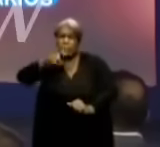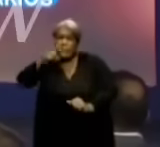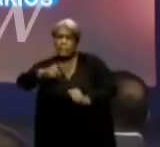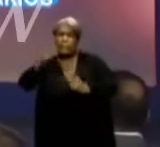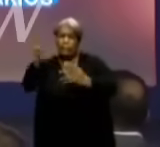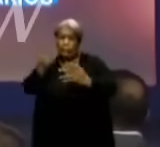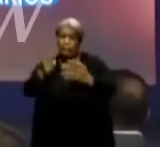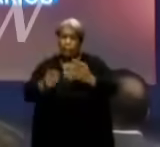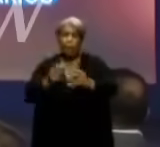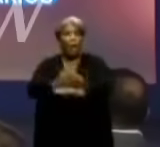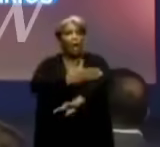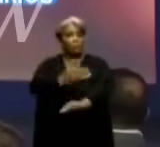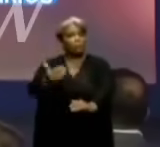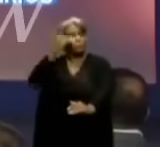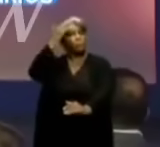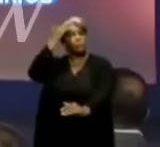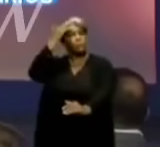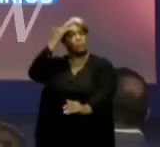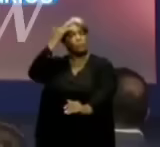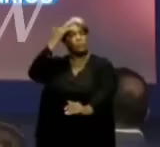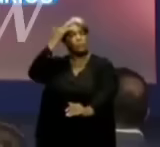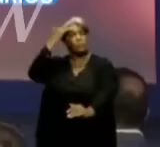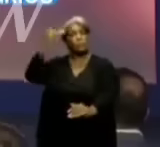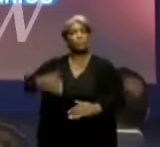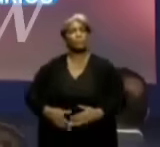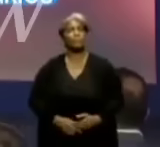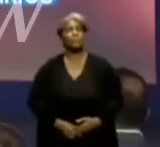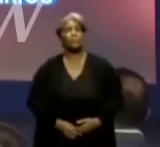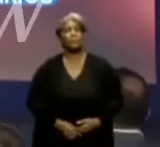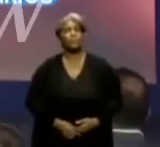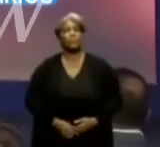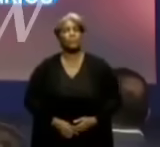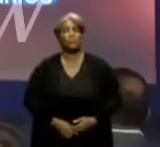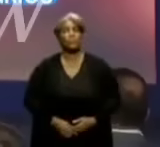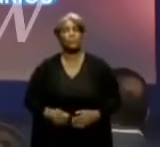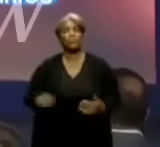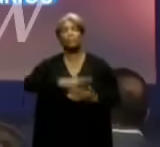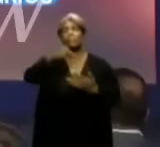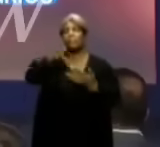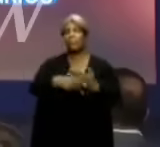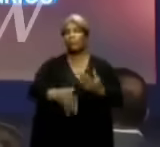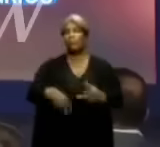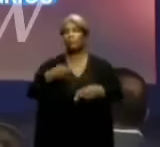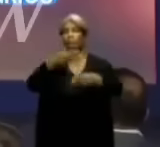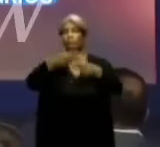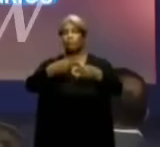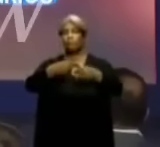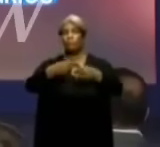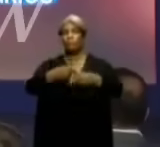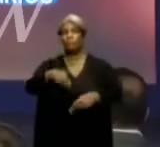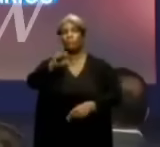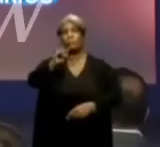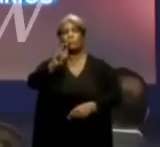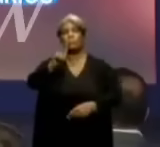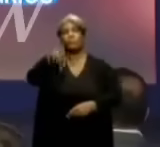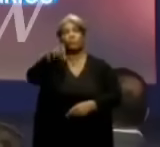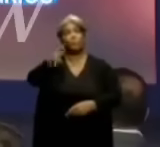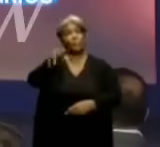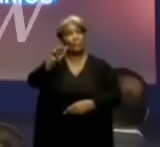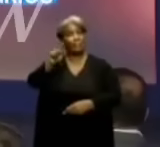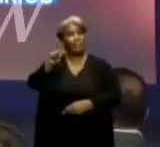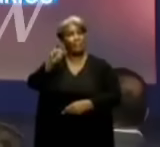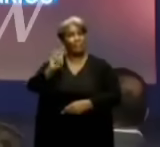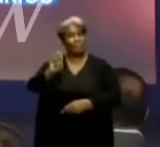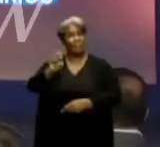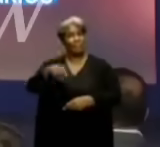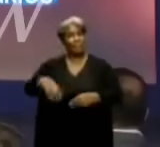preestablecidos por el programa Superate.